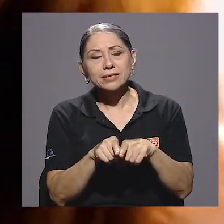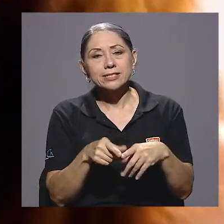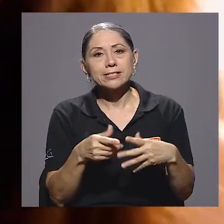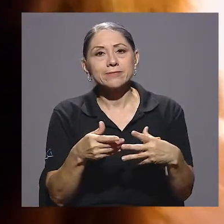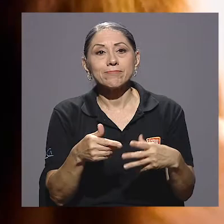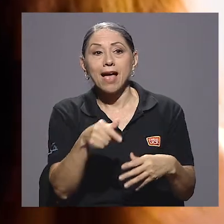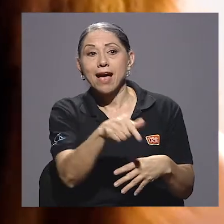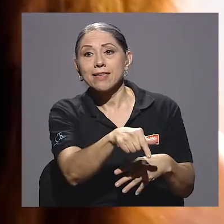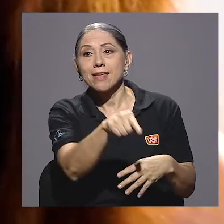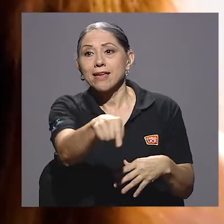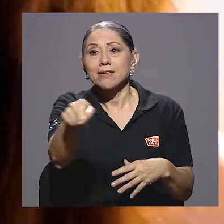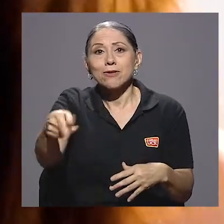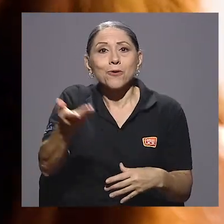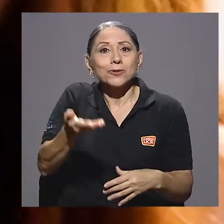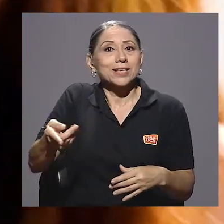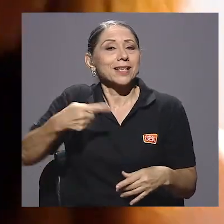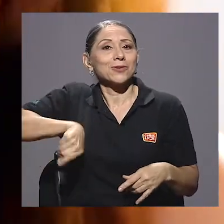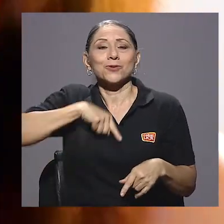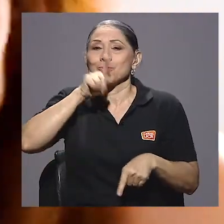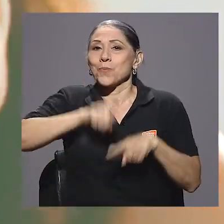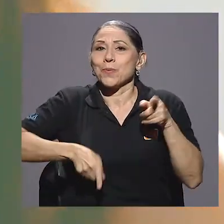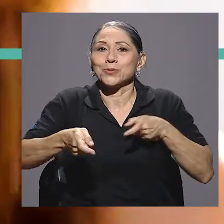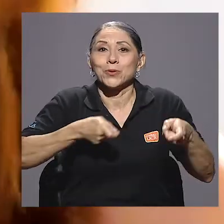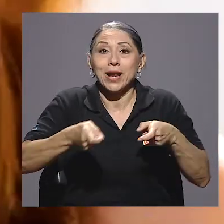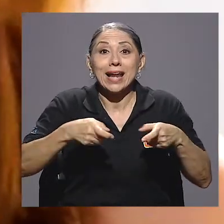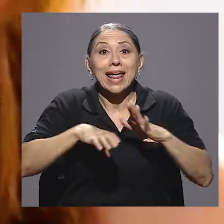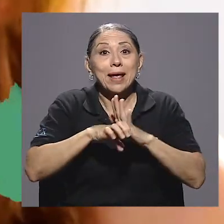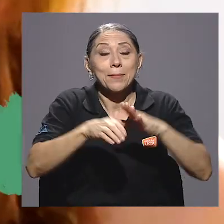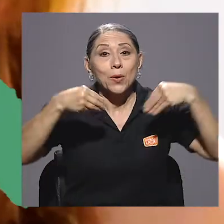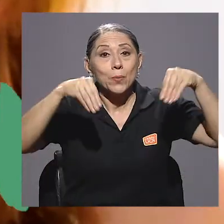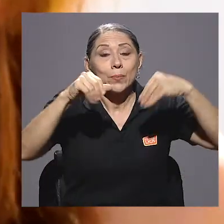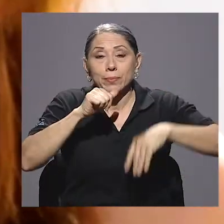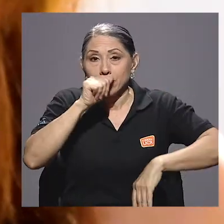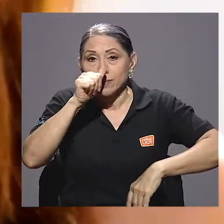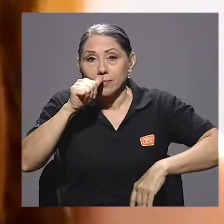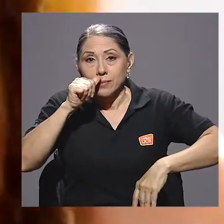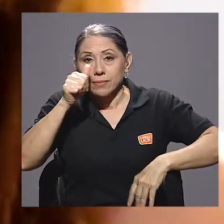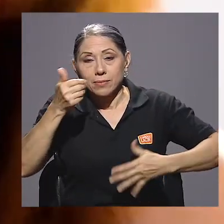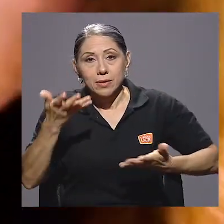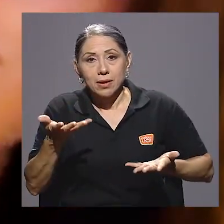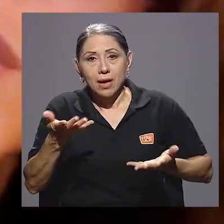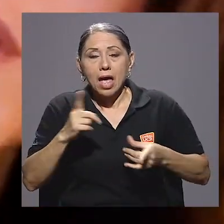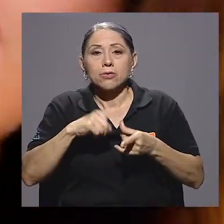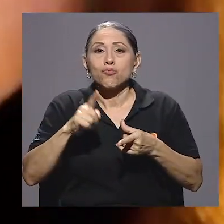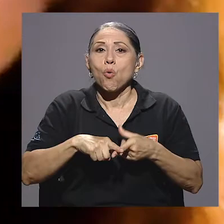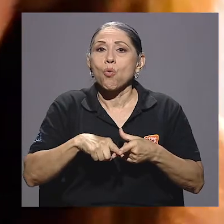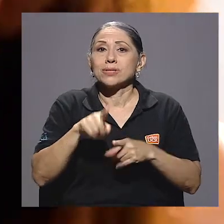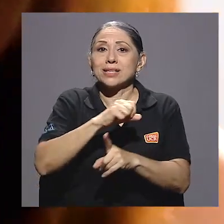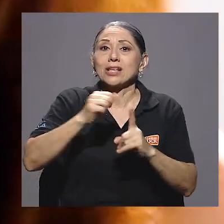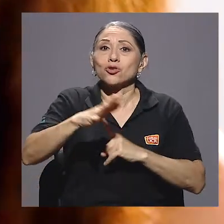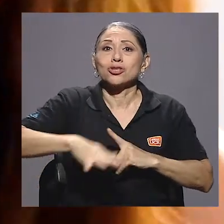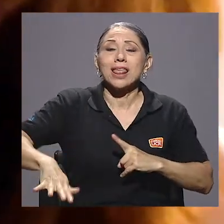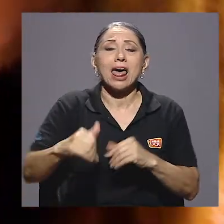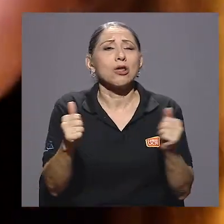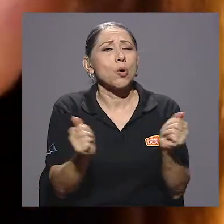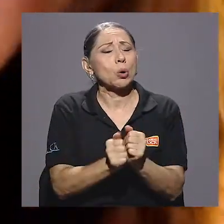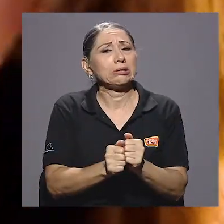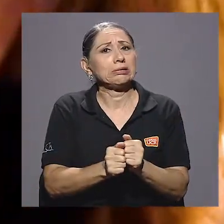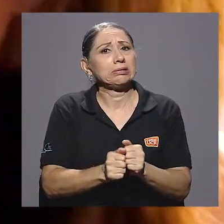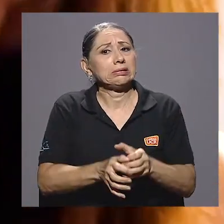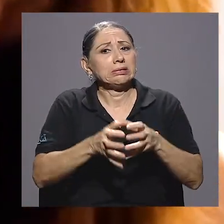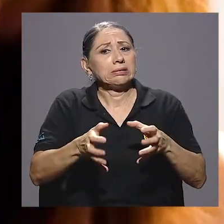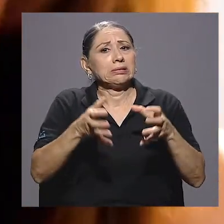están fuerzas que no podemos controlar, como es el narcotráfico, ¿verdad? Y vamos a tener entonces una sociedad con unas escaladas